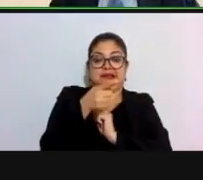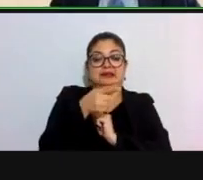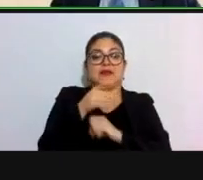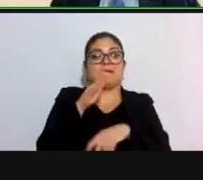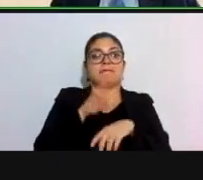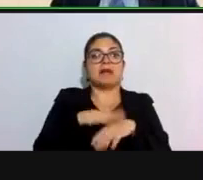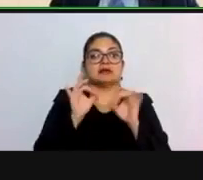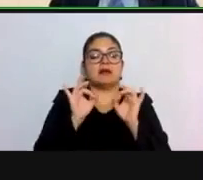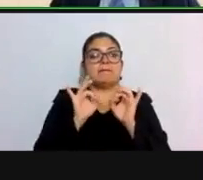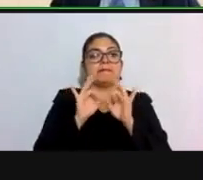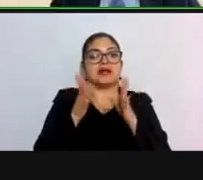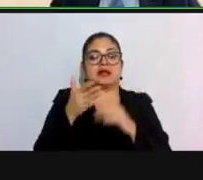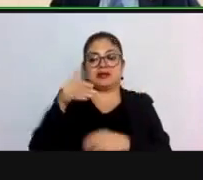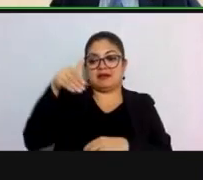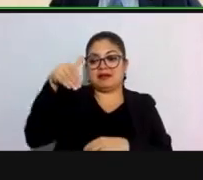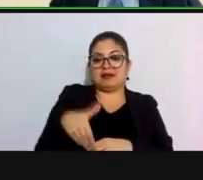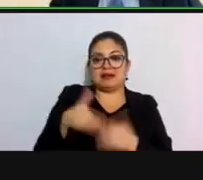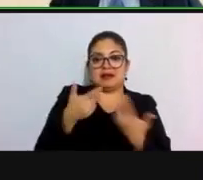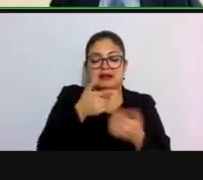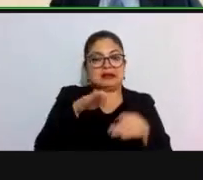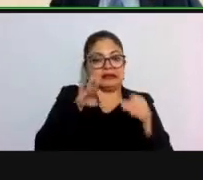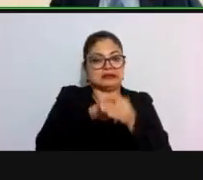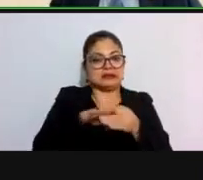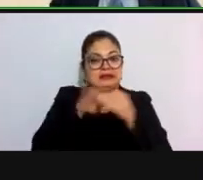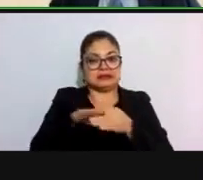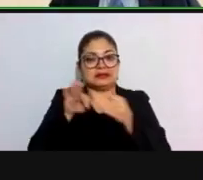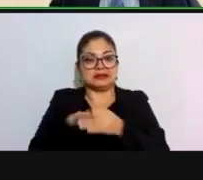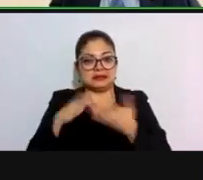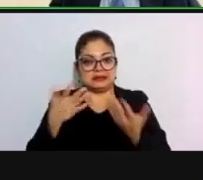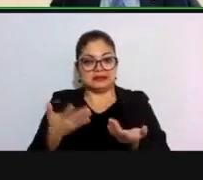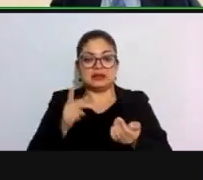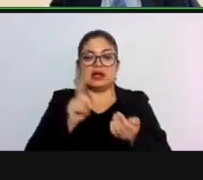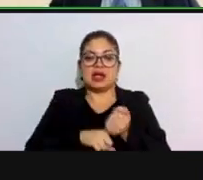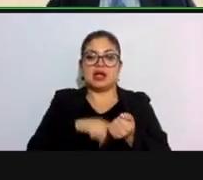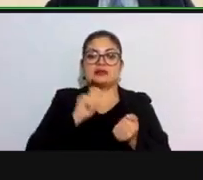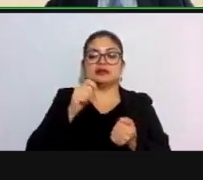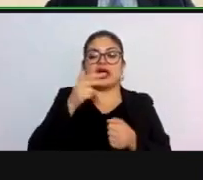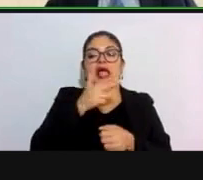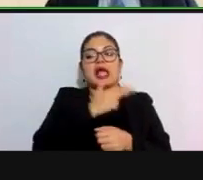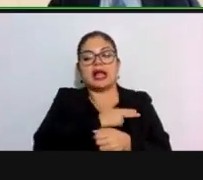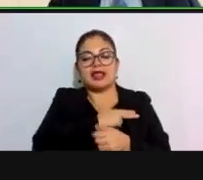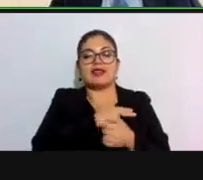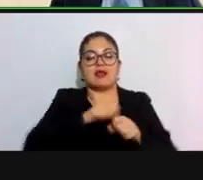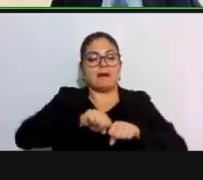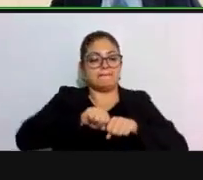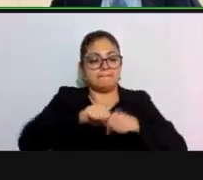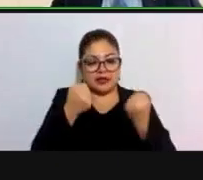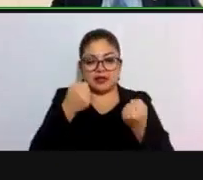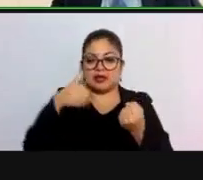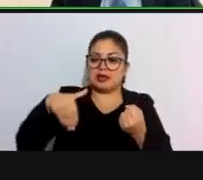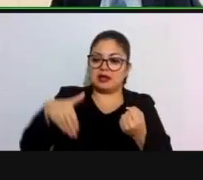frecuente, más propicio. Desde heridas hasta fracturas, lesiones, desgarros, que requieren atención